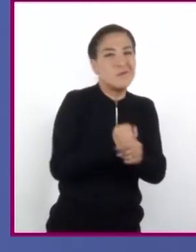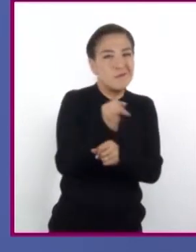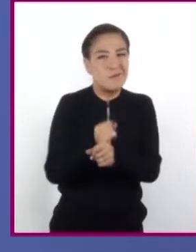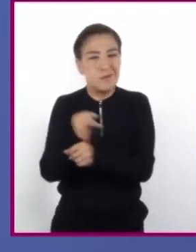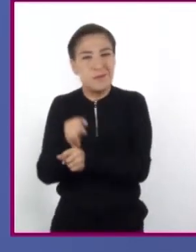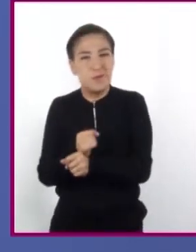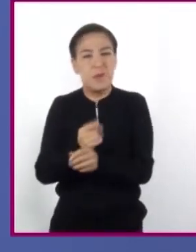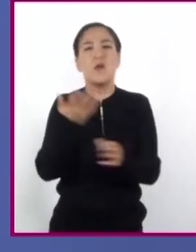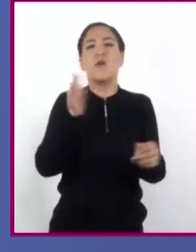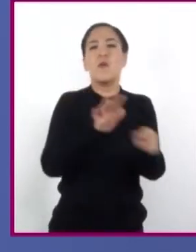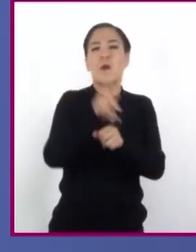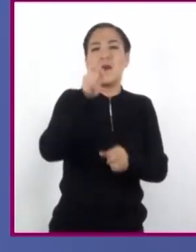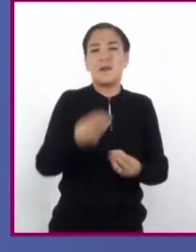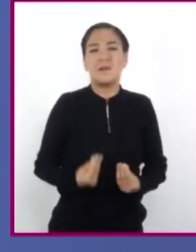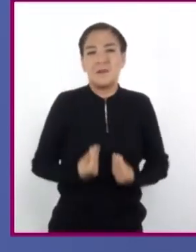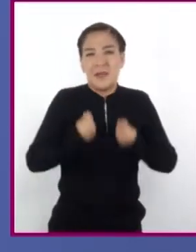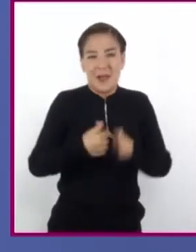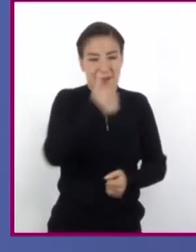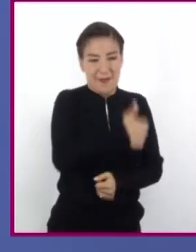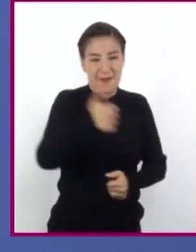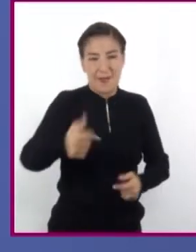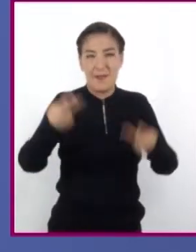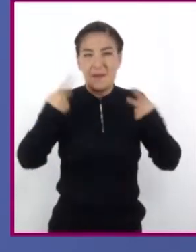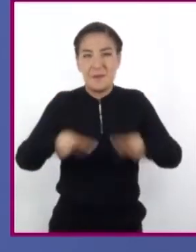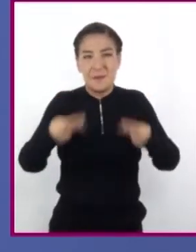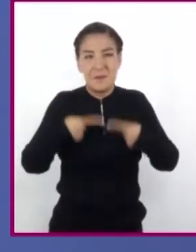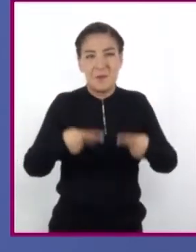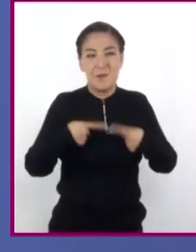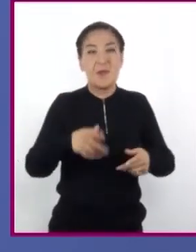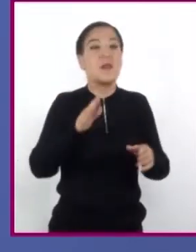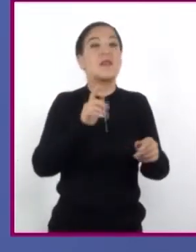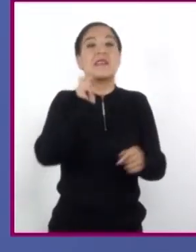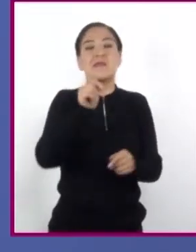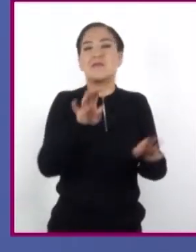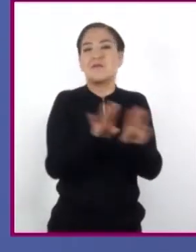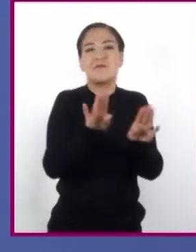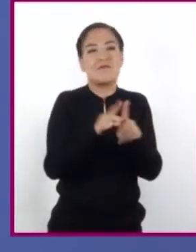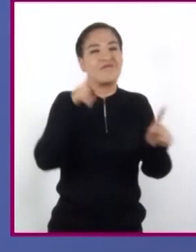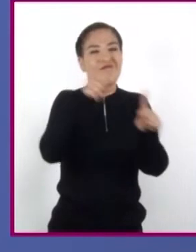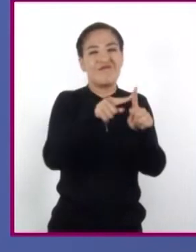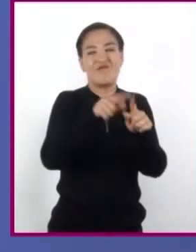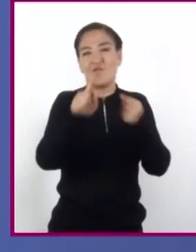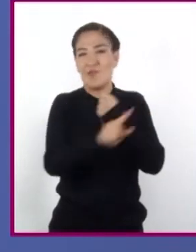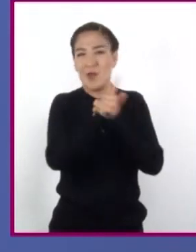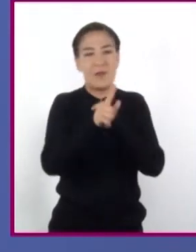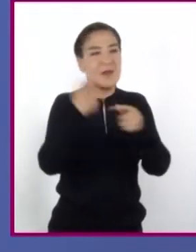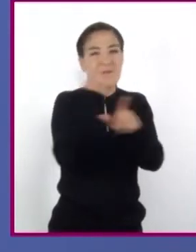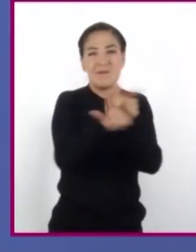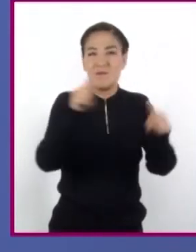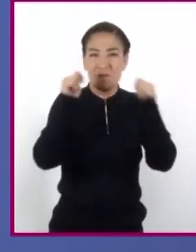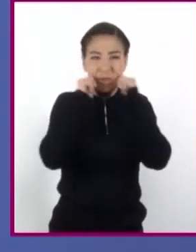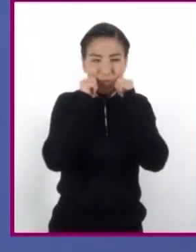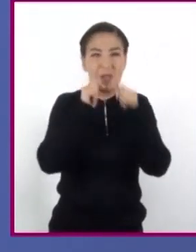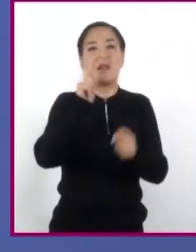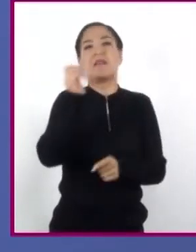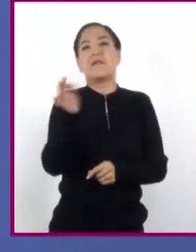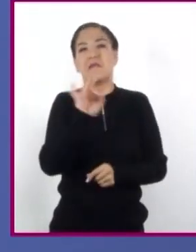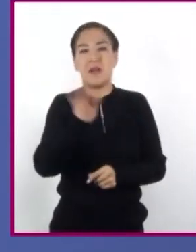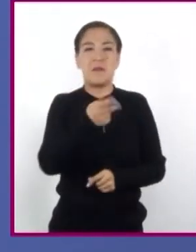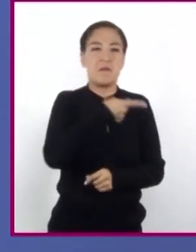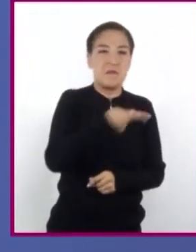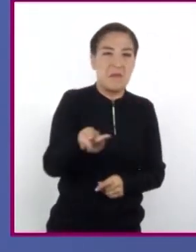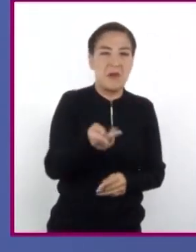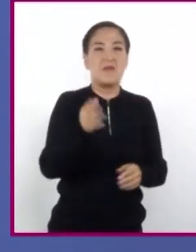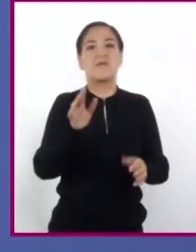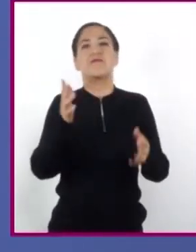en aspectos de la vida de cualquier persona, bajo cualquier circunstancia, sin importar su rango social o su